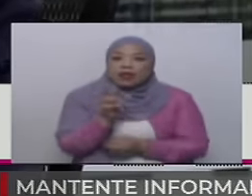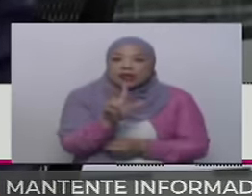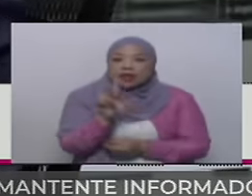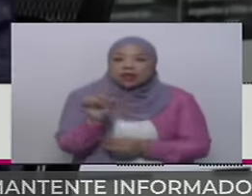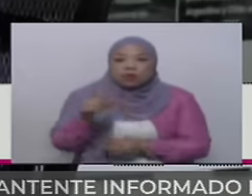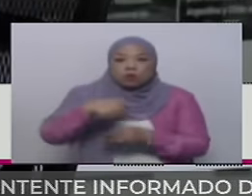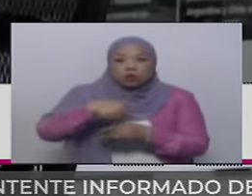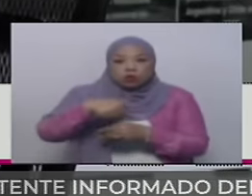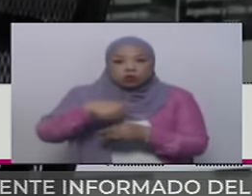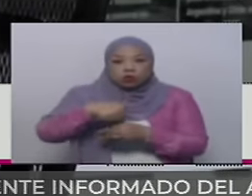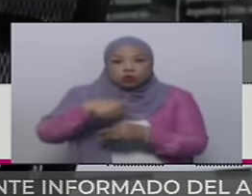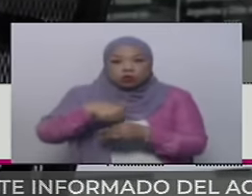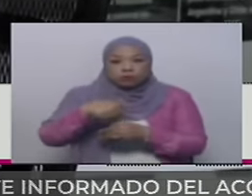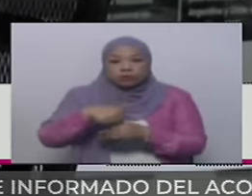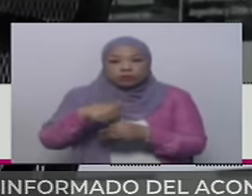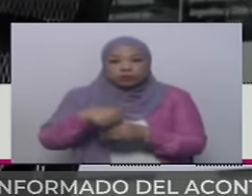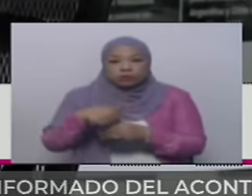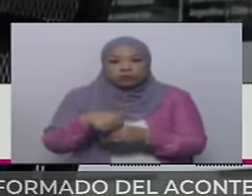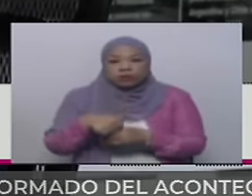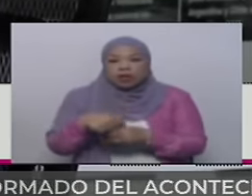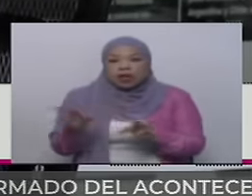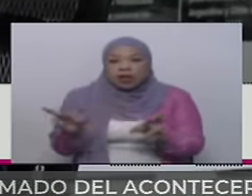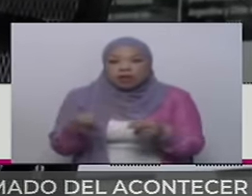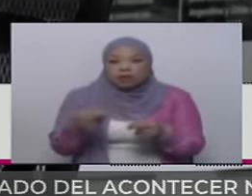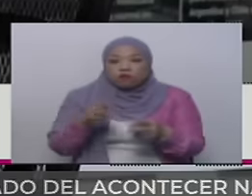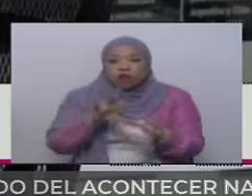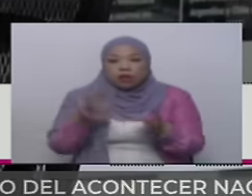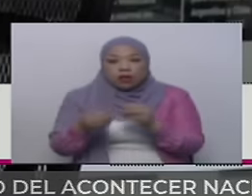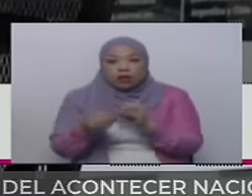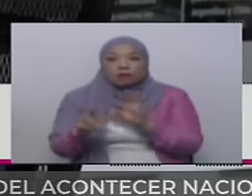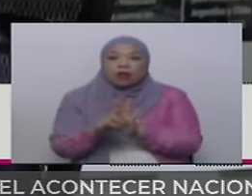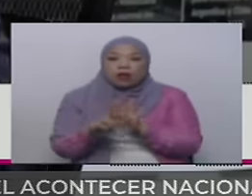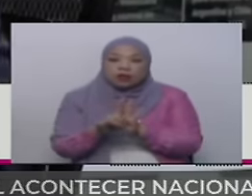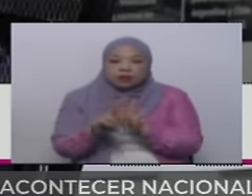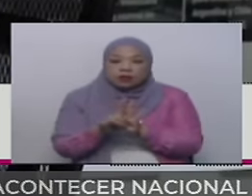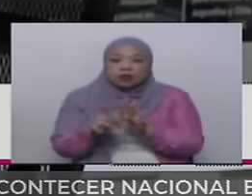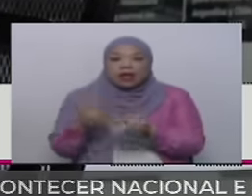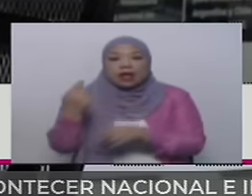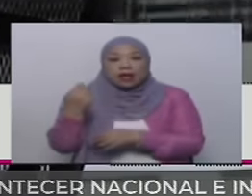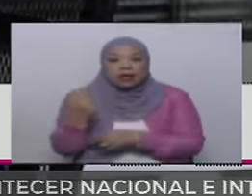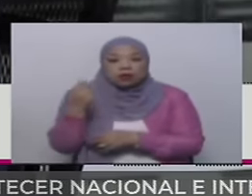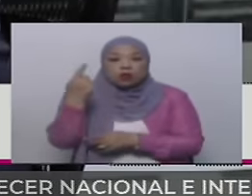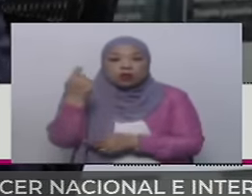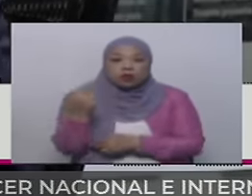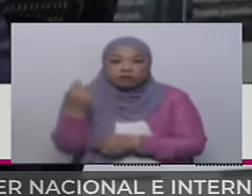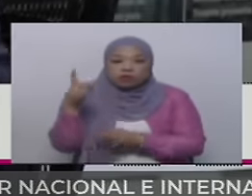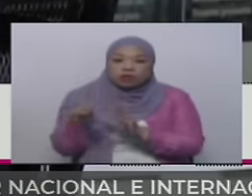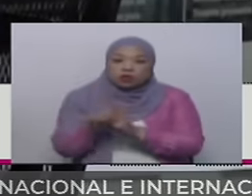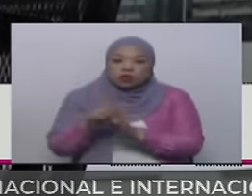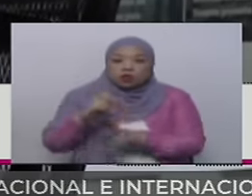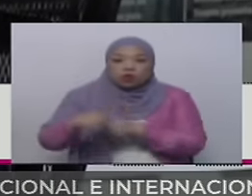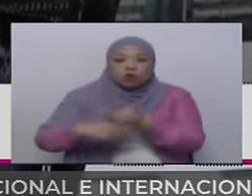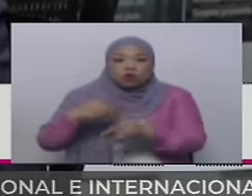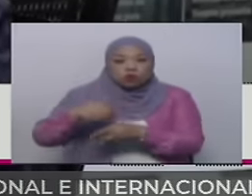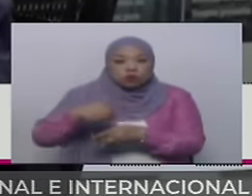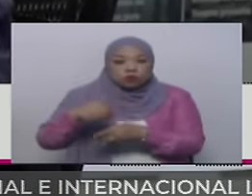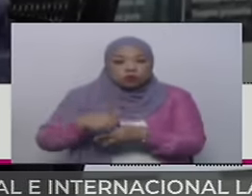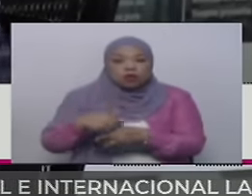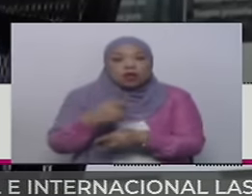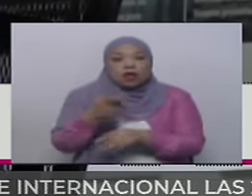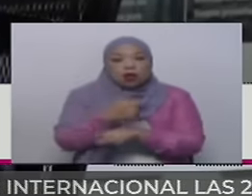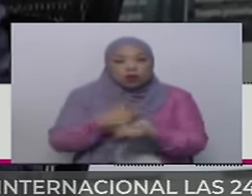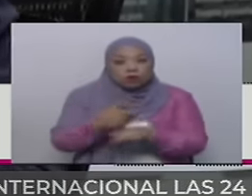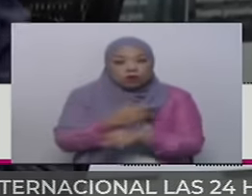elecciones, incluyendo referéndum consultivo, elecciones para el poder legislativo, elecciones presidenciales, elecciones de